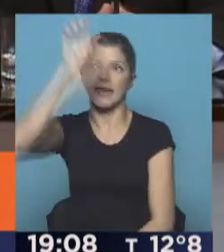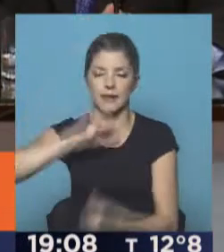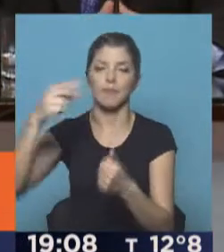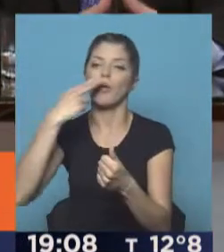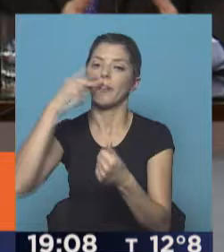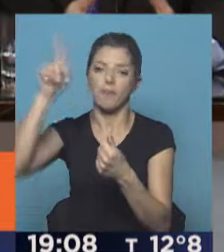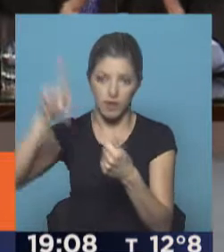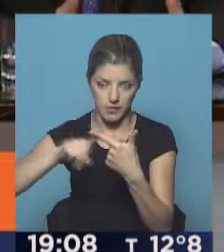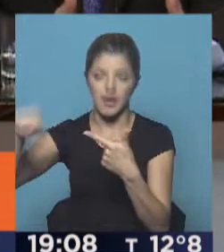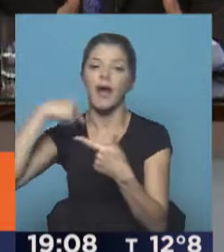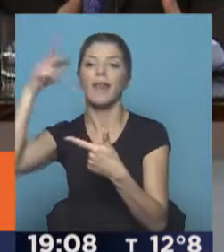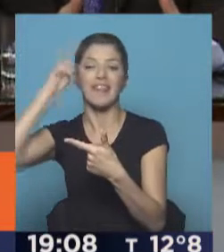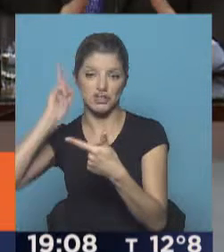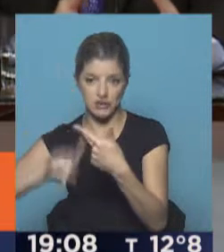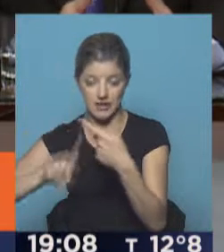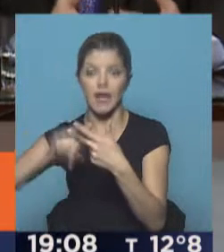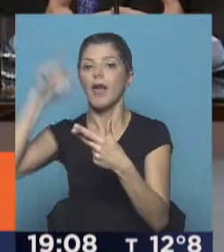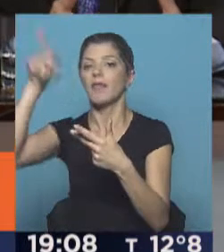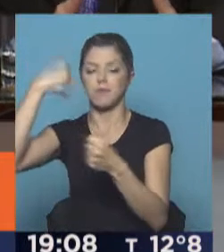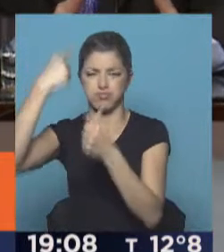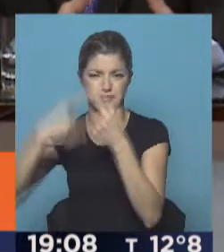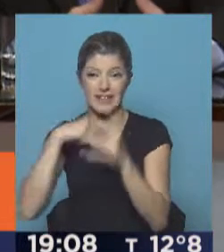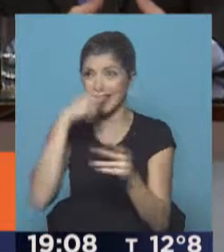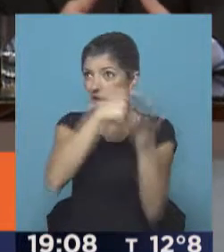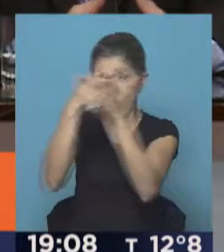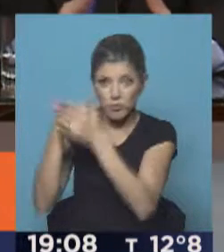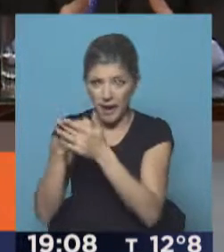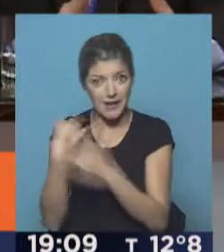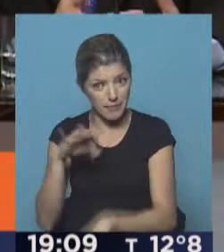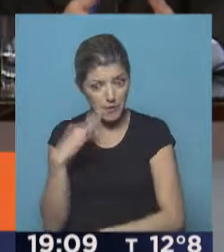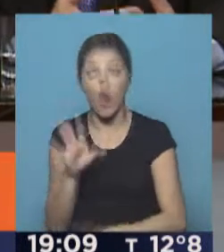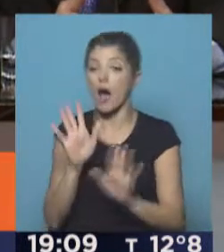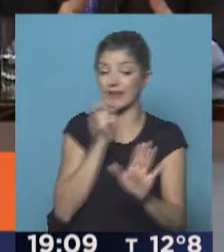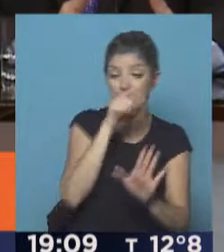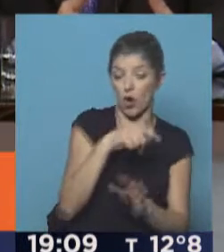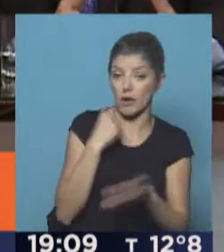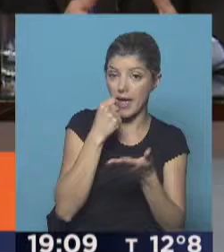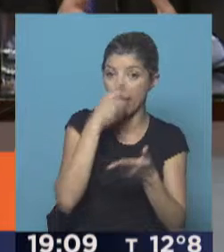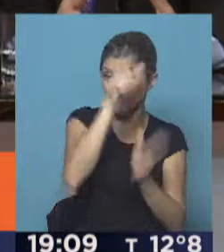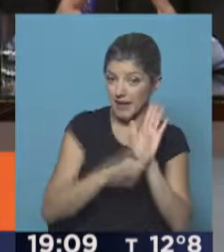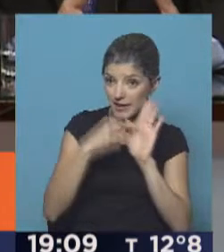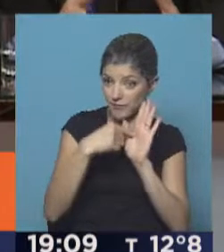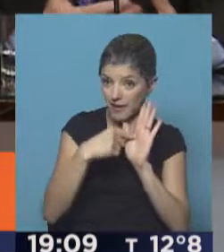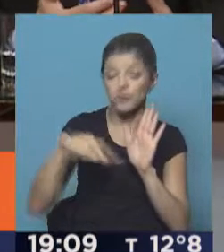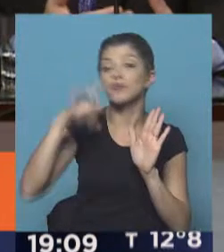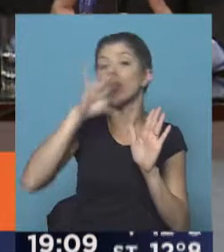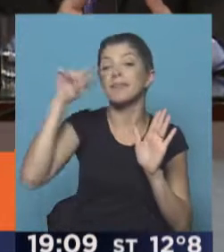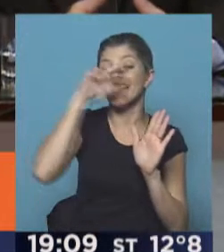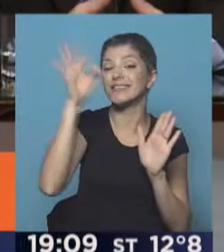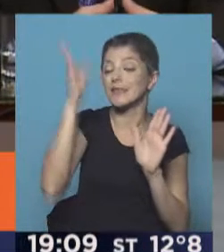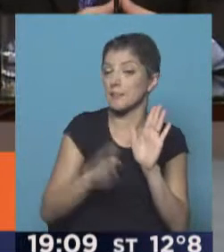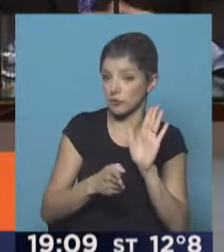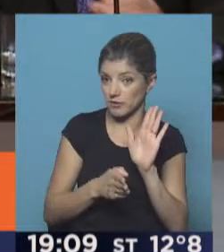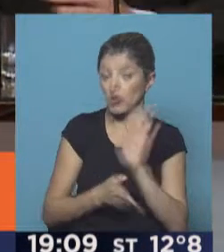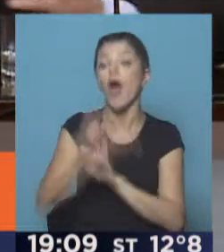de Chile, que tenemos que pagarlo. Hoy con lo que la tarifa puede remunerar solamente se va a cubrir el 70%, antes estábamos